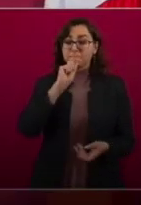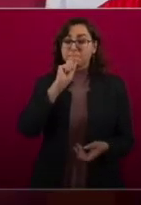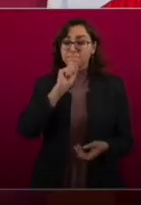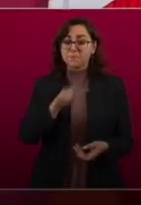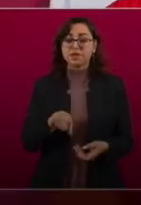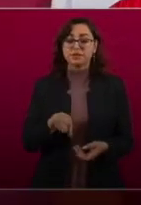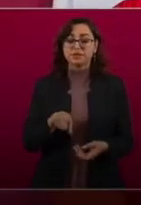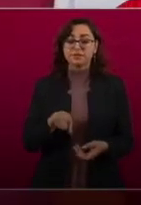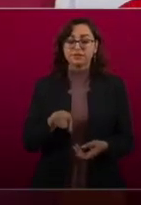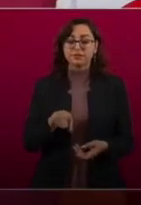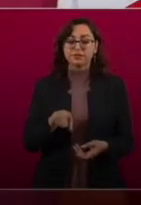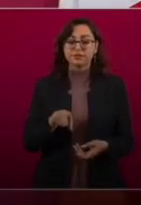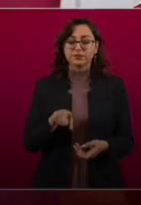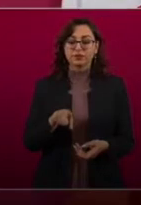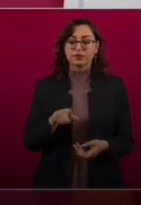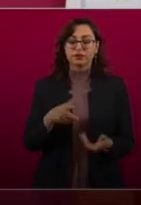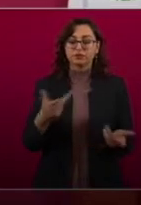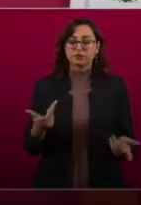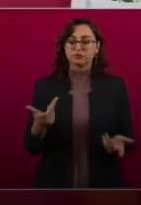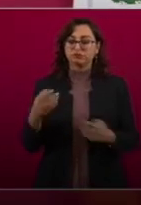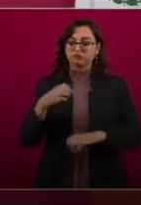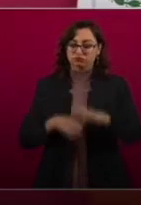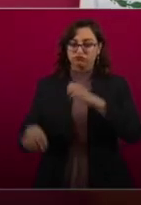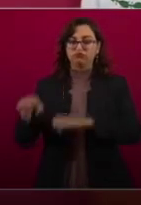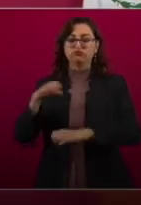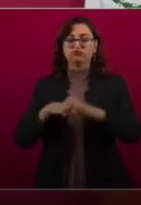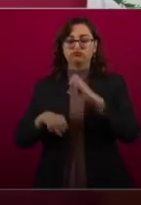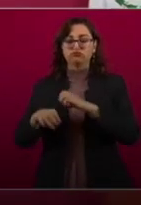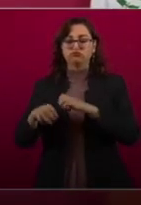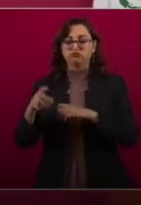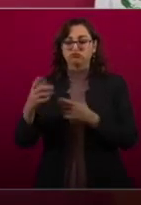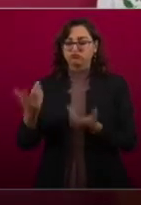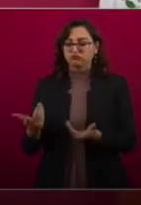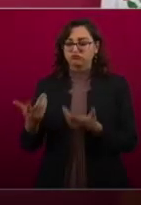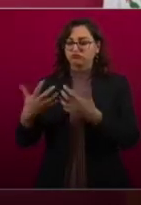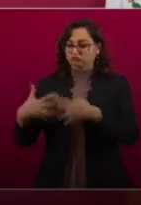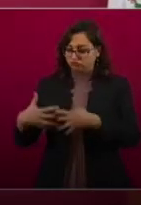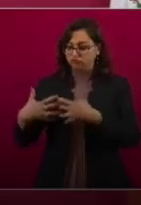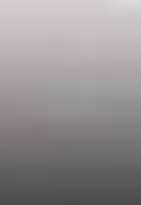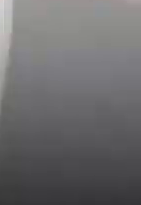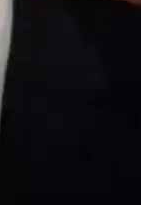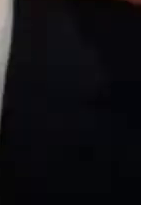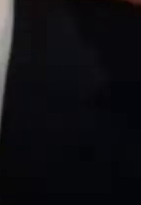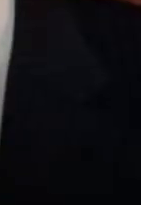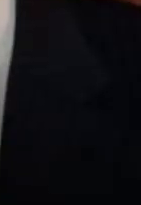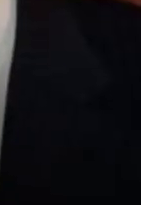buenas relaciones con el sector empresarial, con el sector obrero,